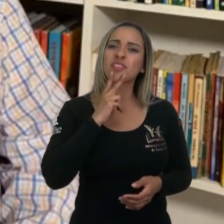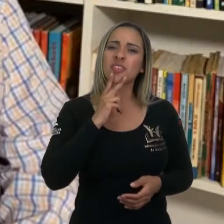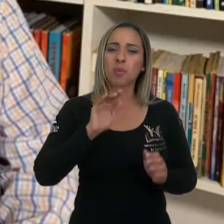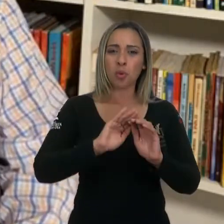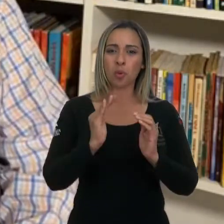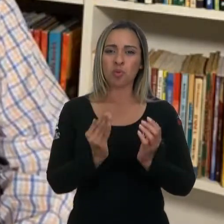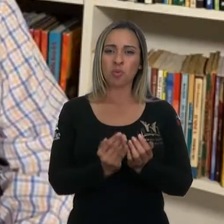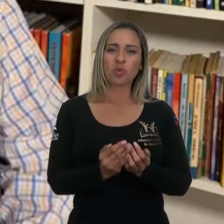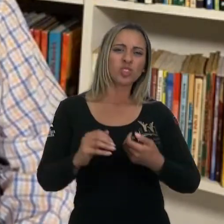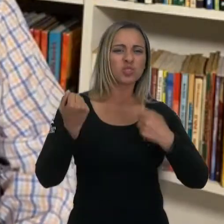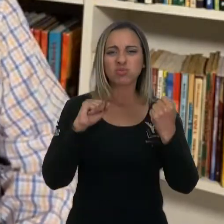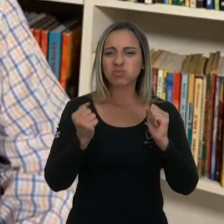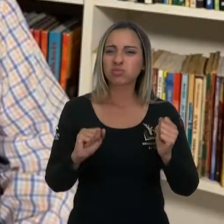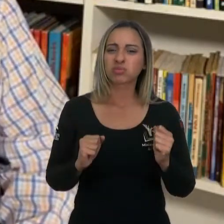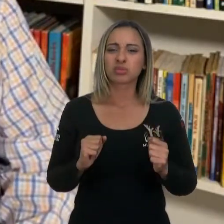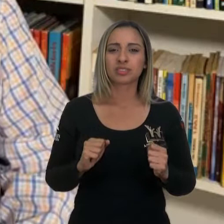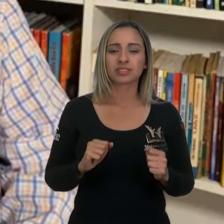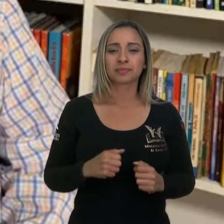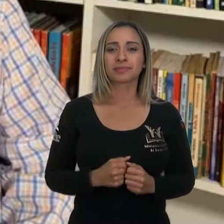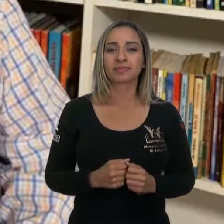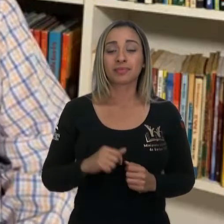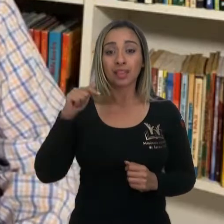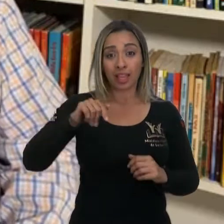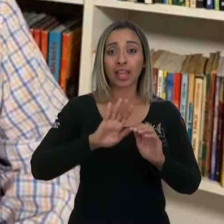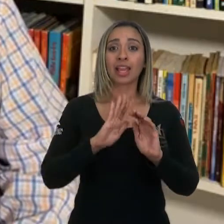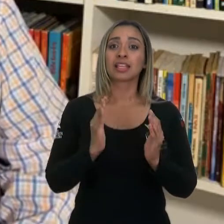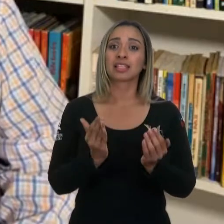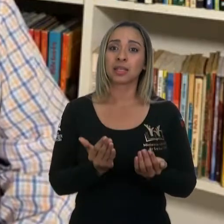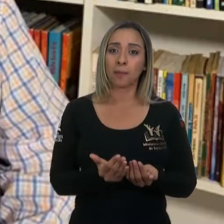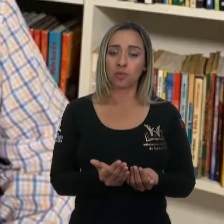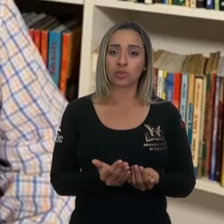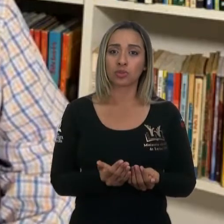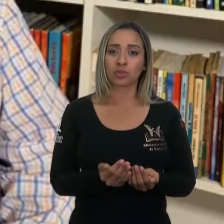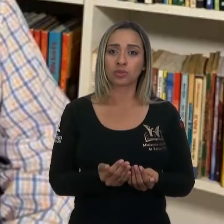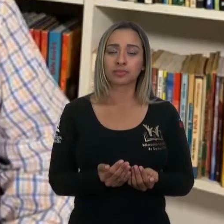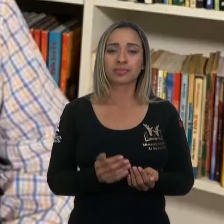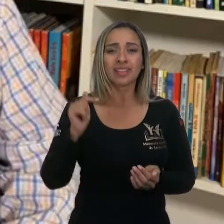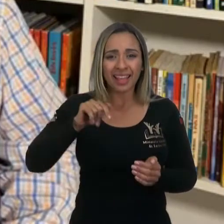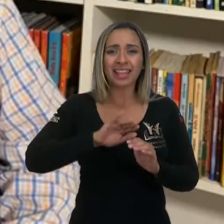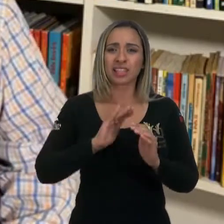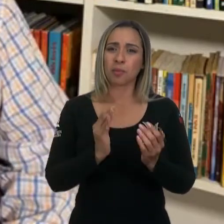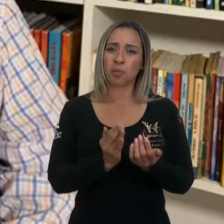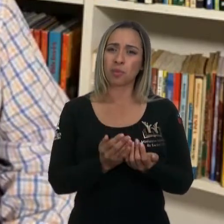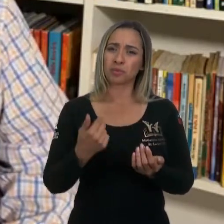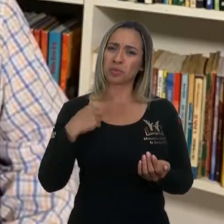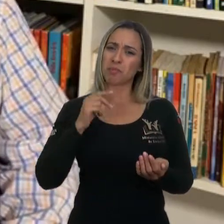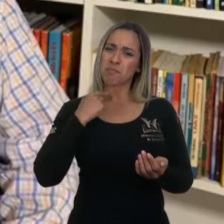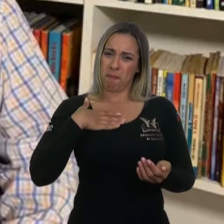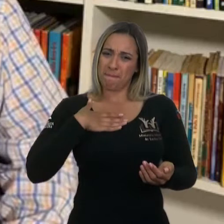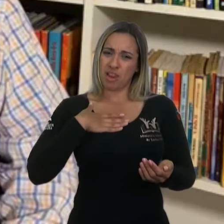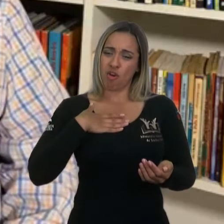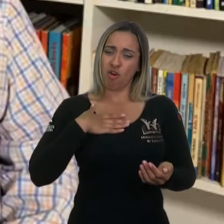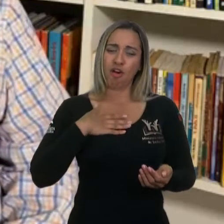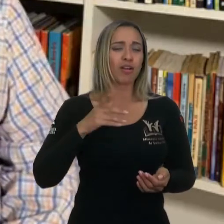de turbulencia, injusticia, violencia. Este mundo, mi amado, este mundo no es nuestro mundo.